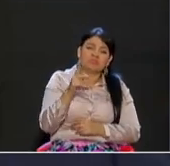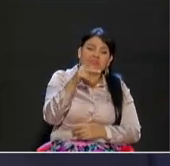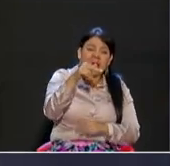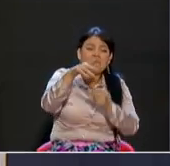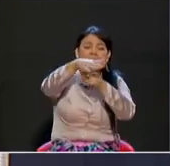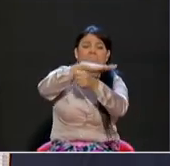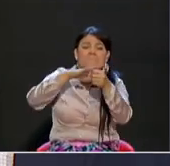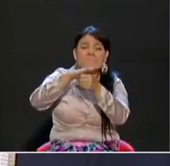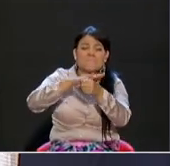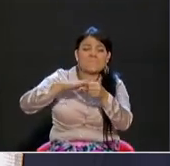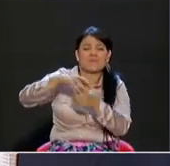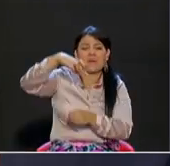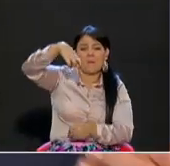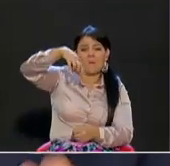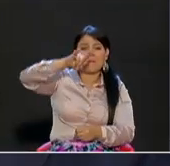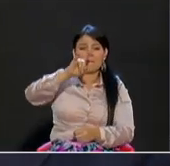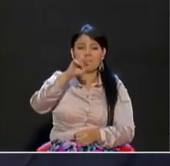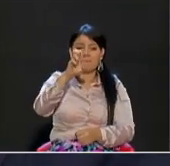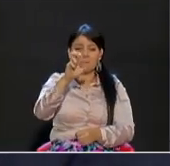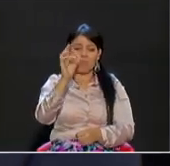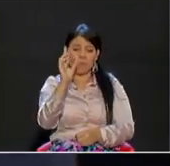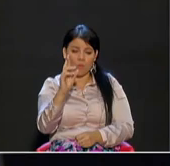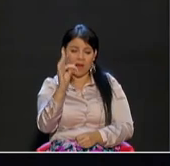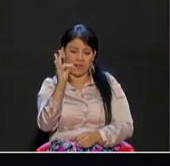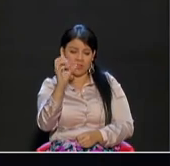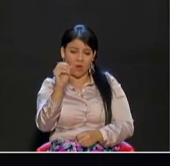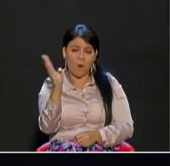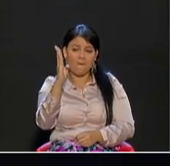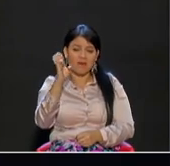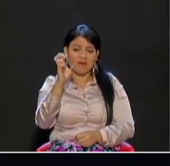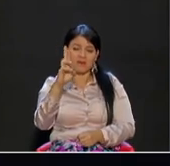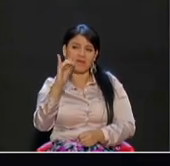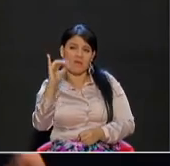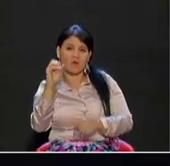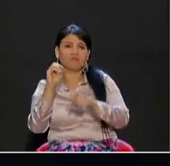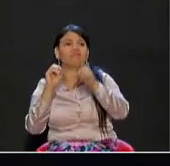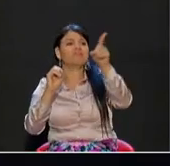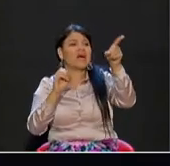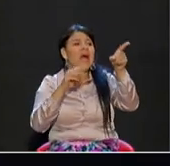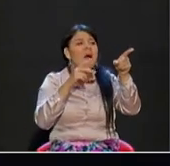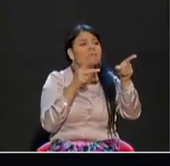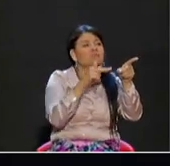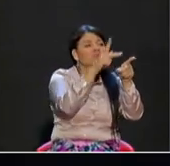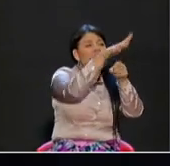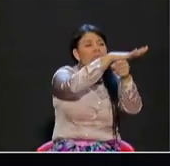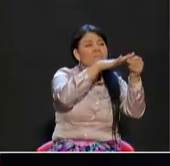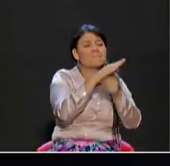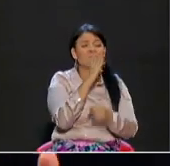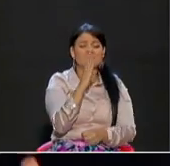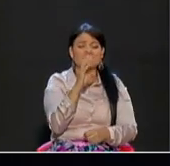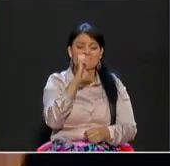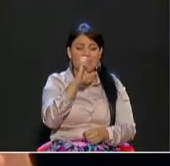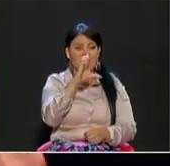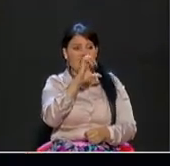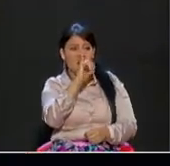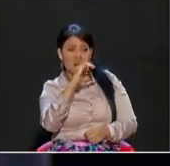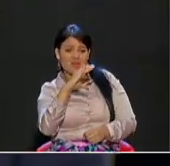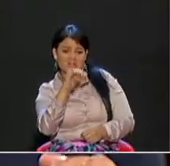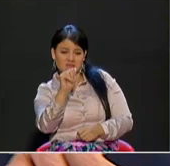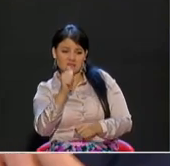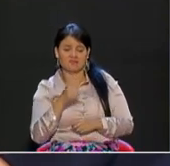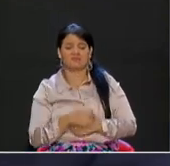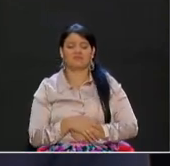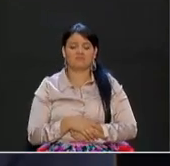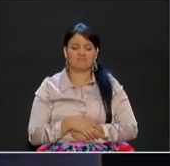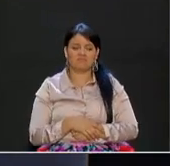podamos extender a esta filial hasta la feliz ya eso es muy importante para nosotros lo mismo como ama financiarlo hay que decirle a la nación nosotros hemos hecho aquí